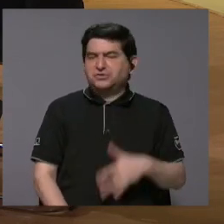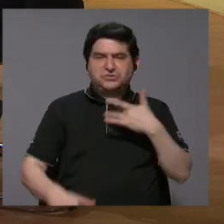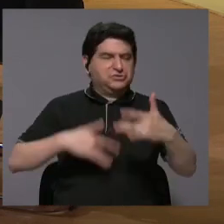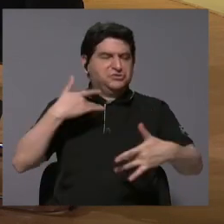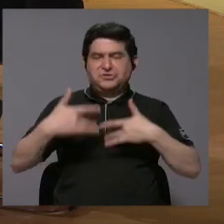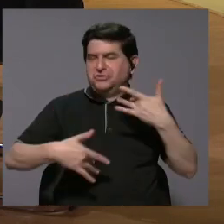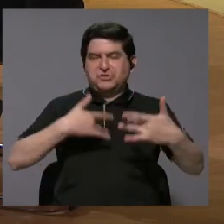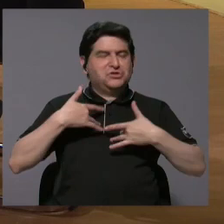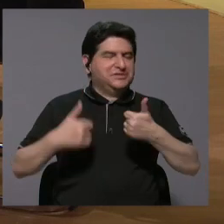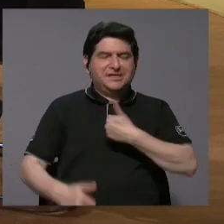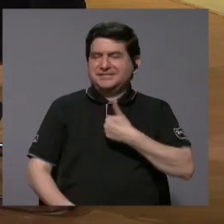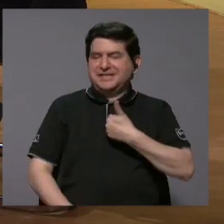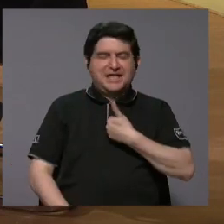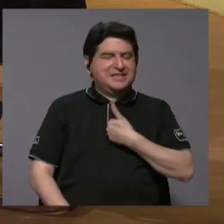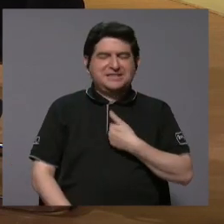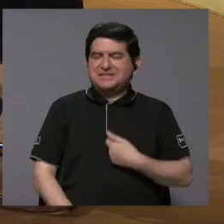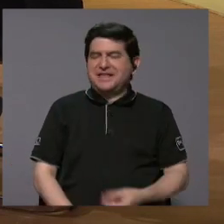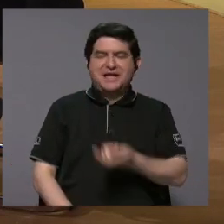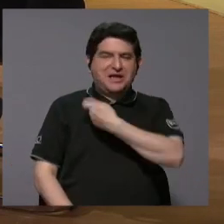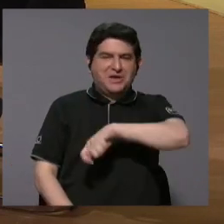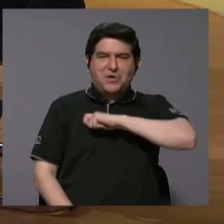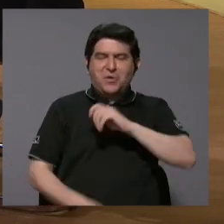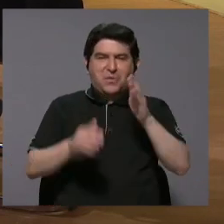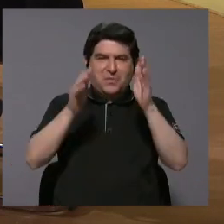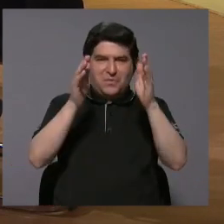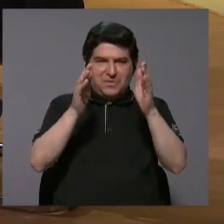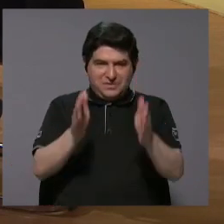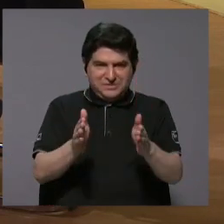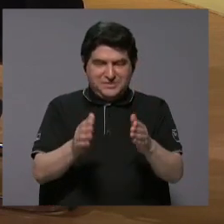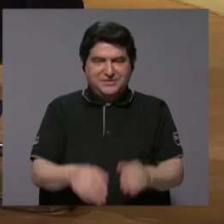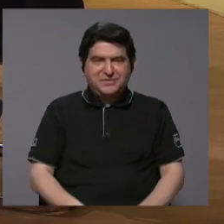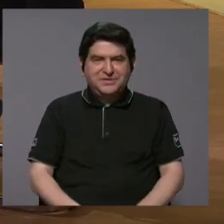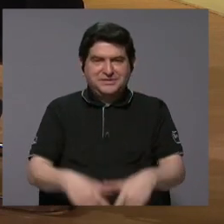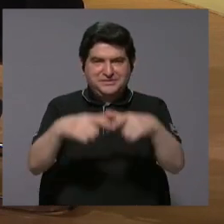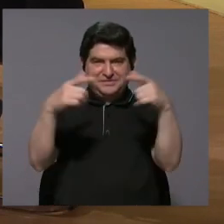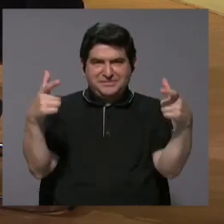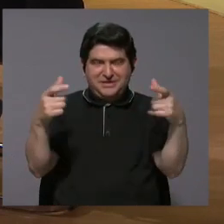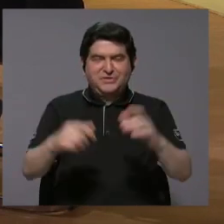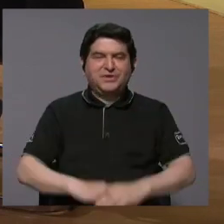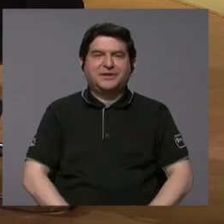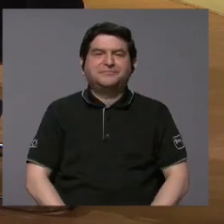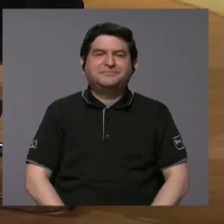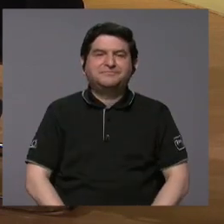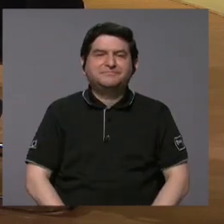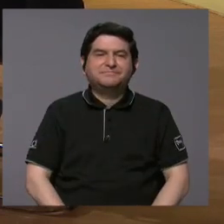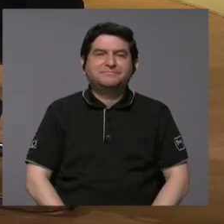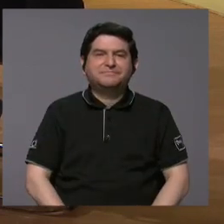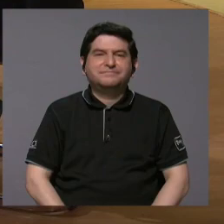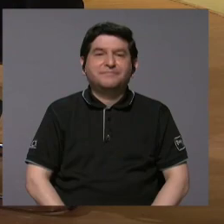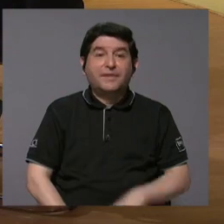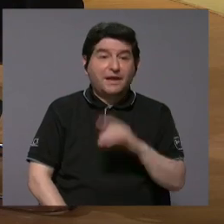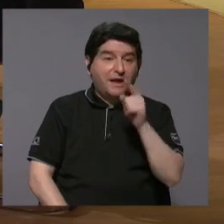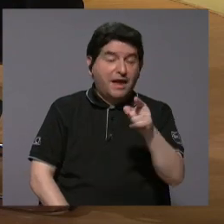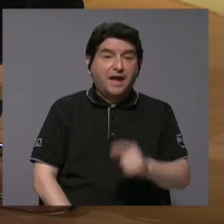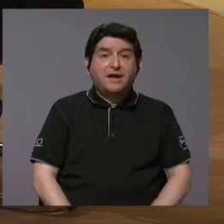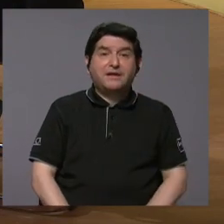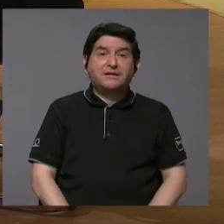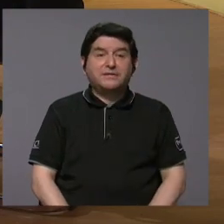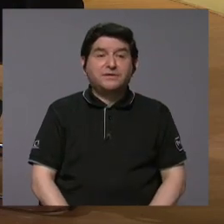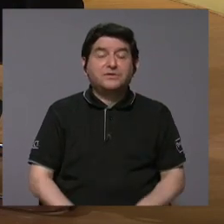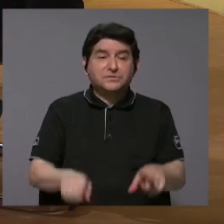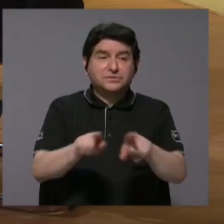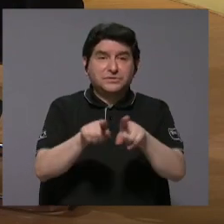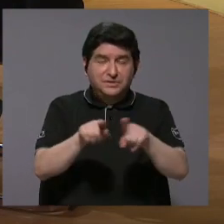ellos no se consideran españoles la mayor parte, pues entonces han estado en distintas, y además